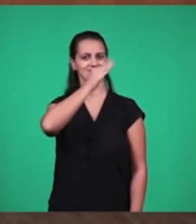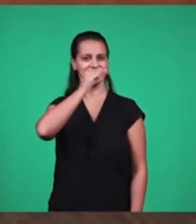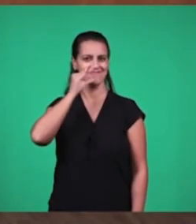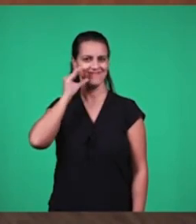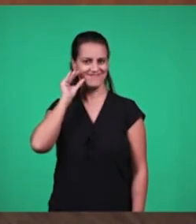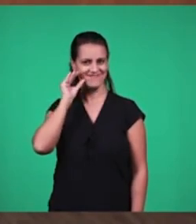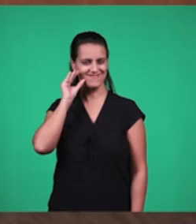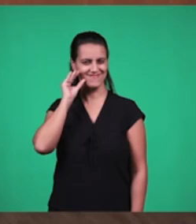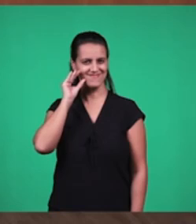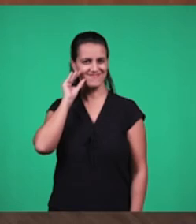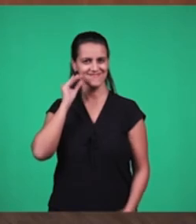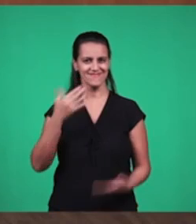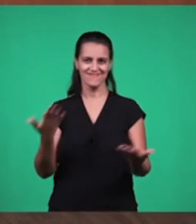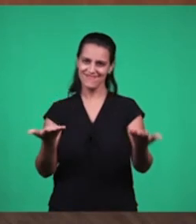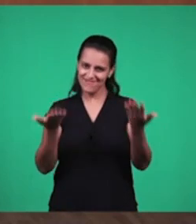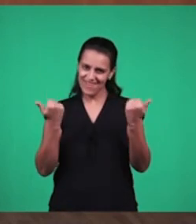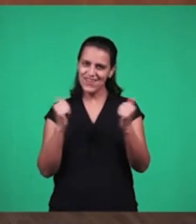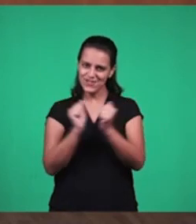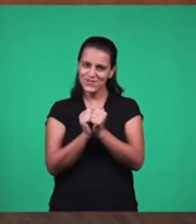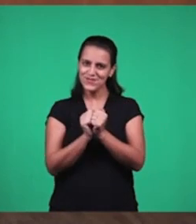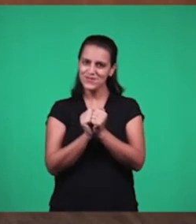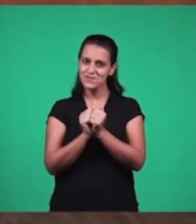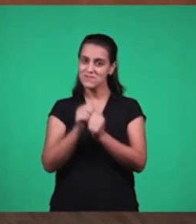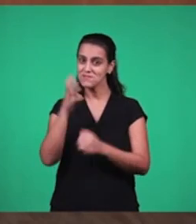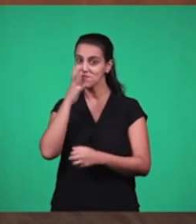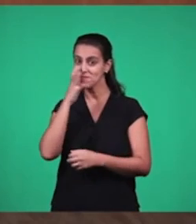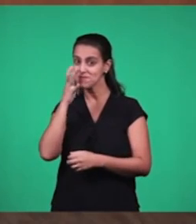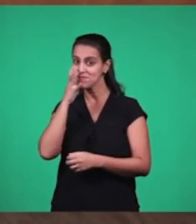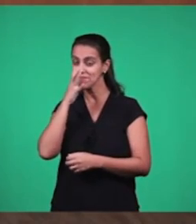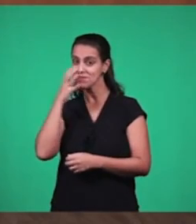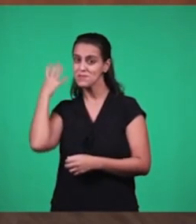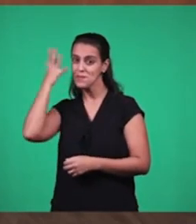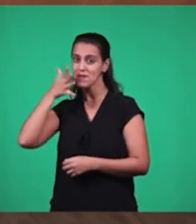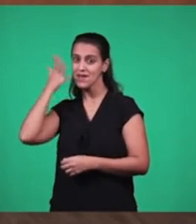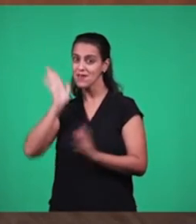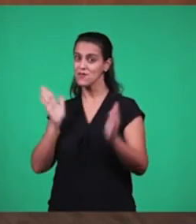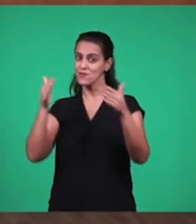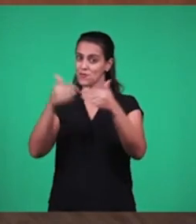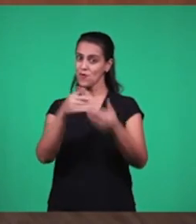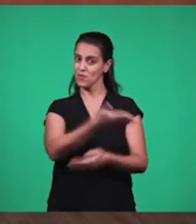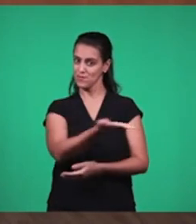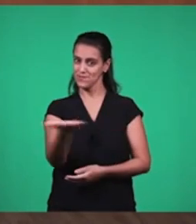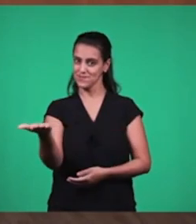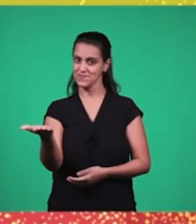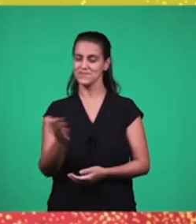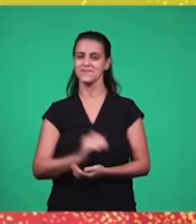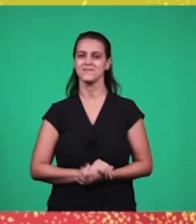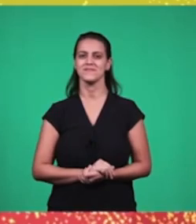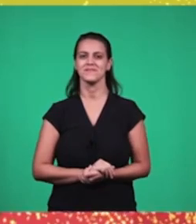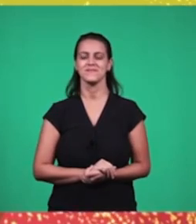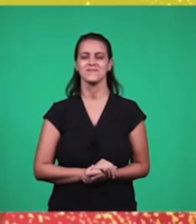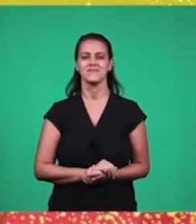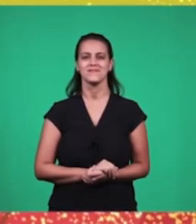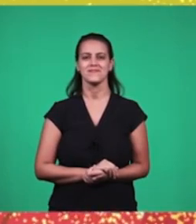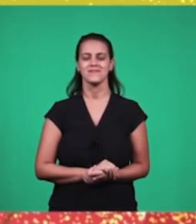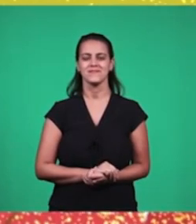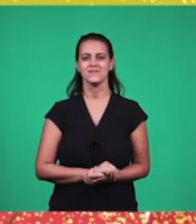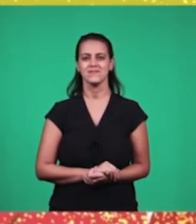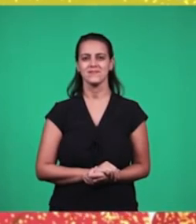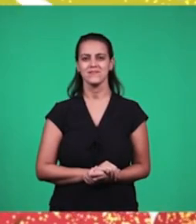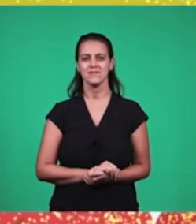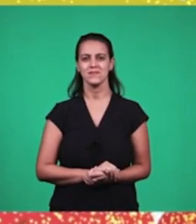y adolescentes. Vamos juntos a asistir una palabra dirigida para ellos.